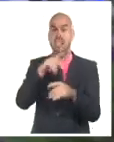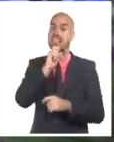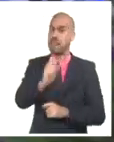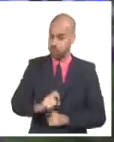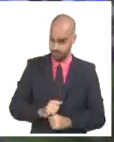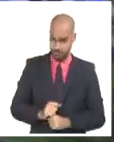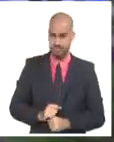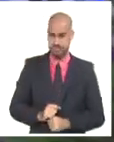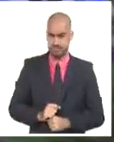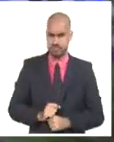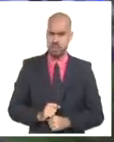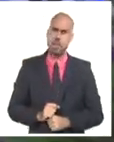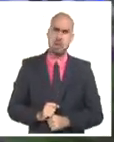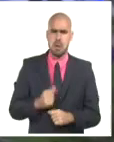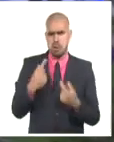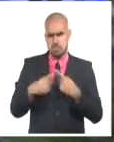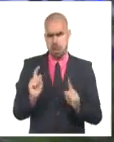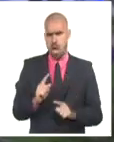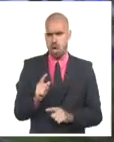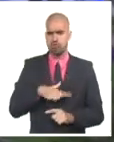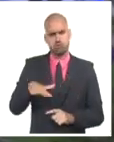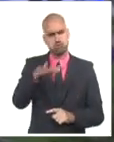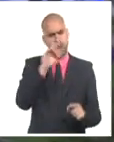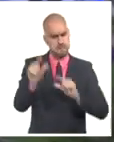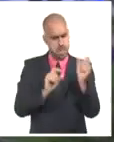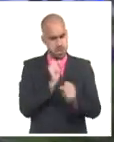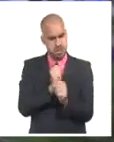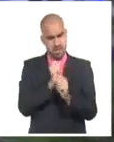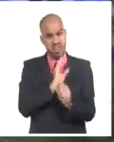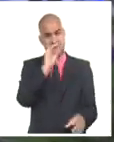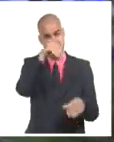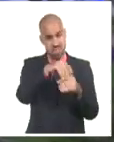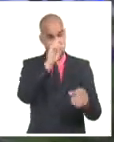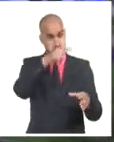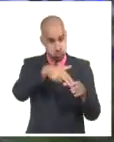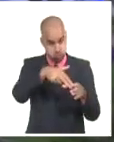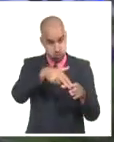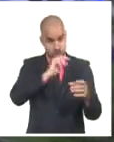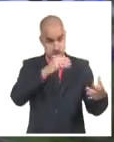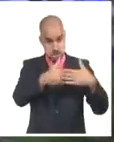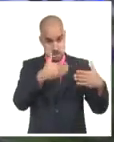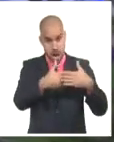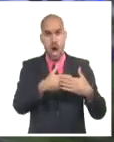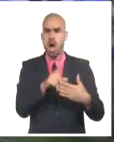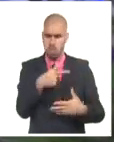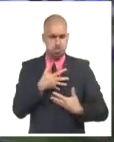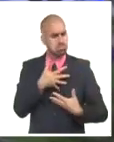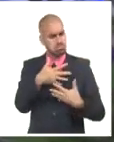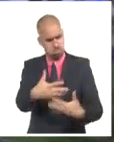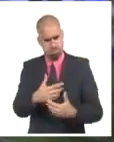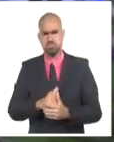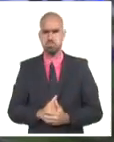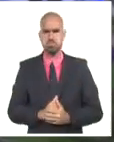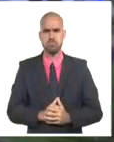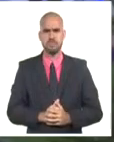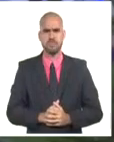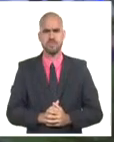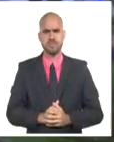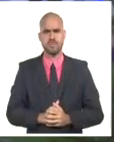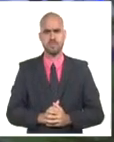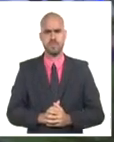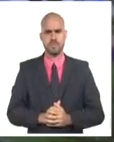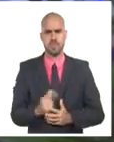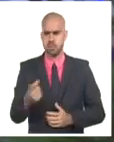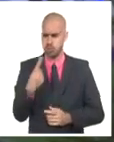bueno, existe el compromiso de todos los trabajadores del sistema CUPE realmente en